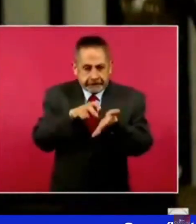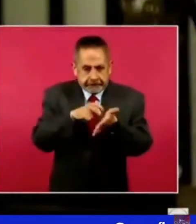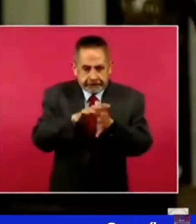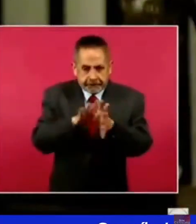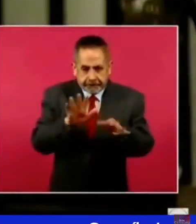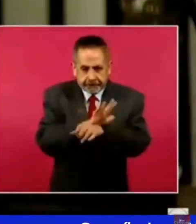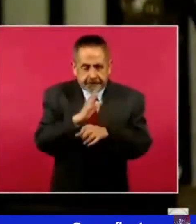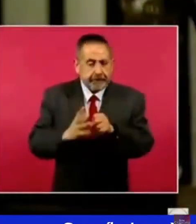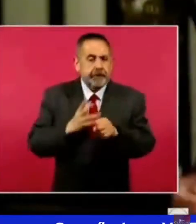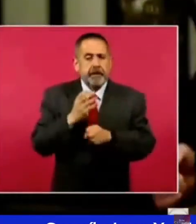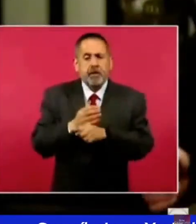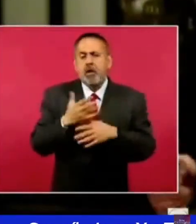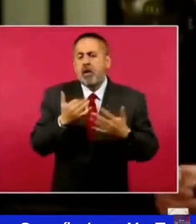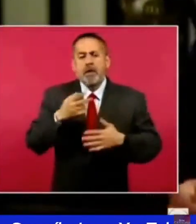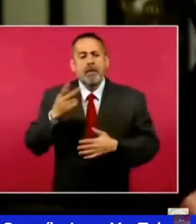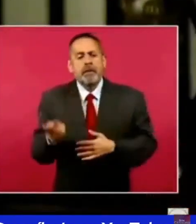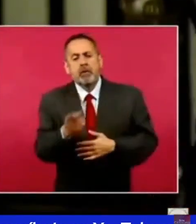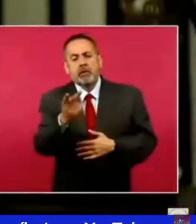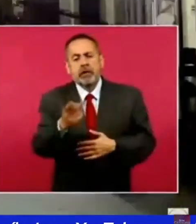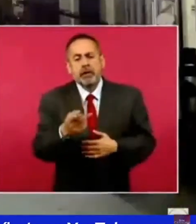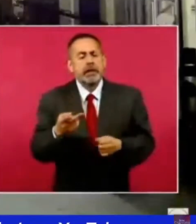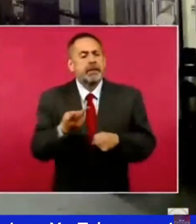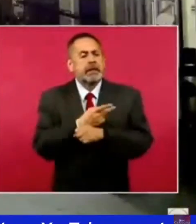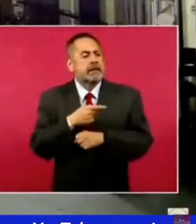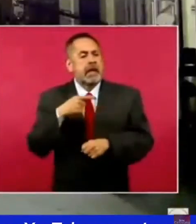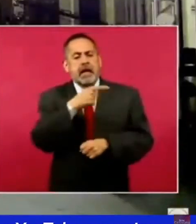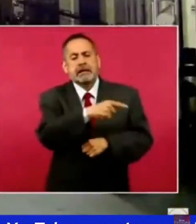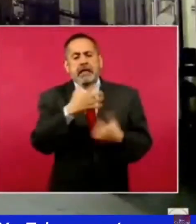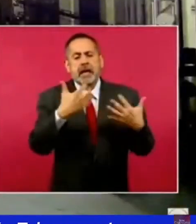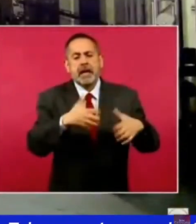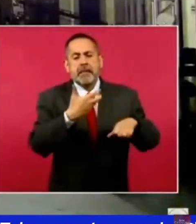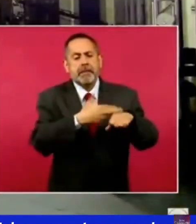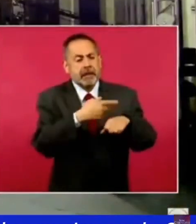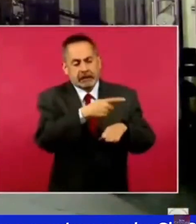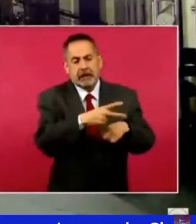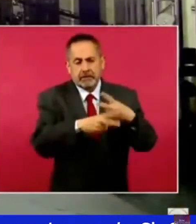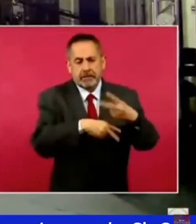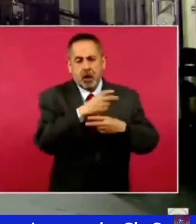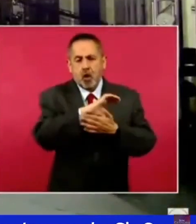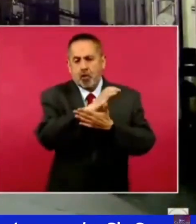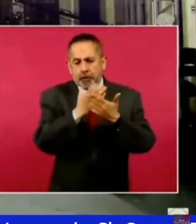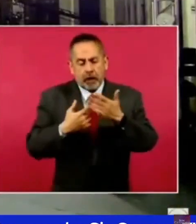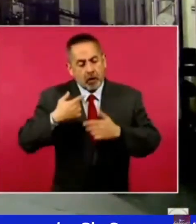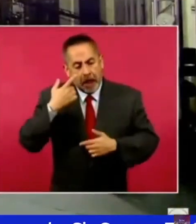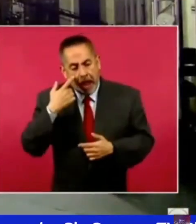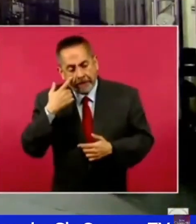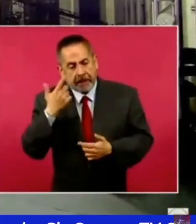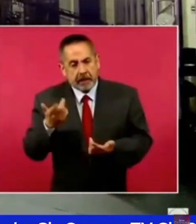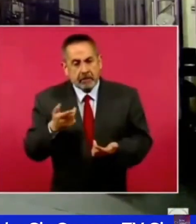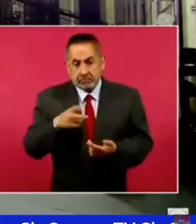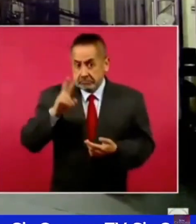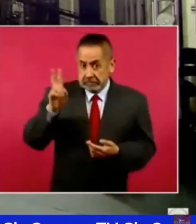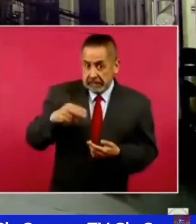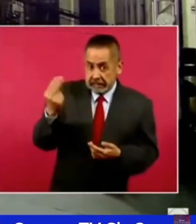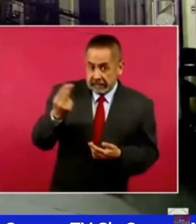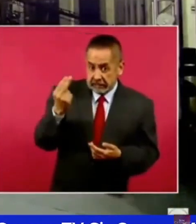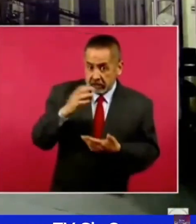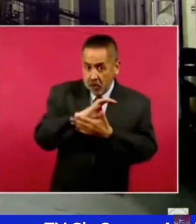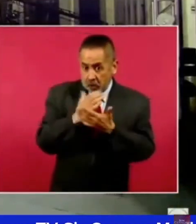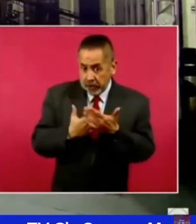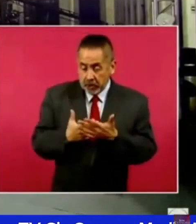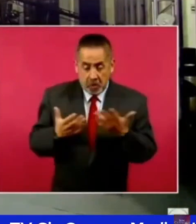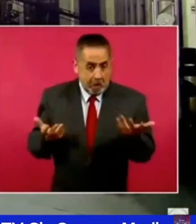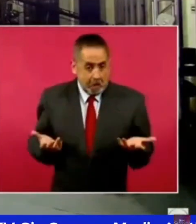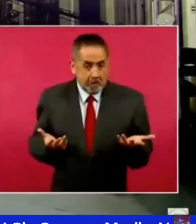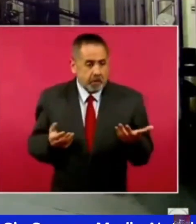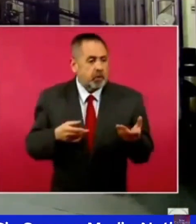y preguntarle qué sucederá con estas empresas. Se revisarán los contratos para saber si en efecto son necesarios, porque se trata de un tema